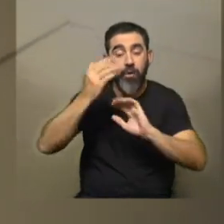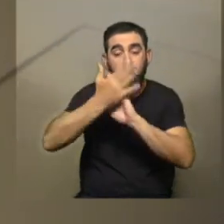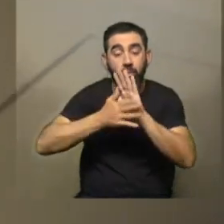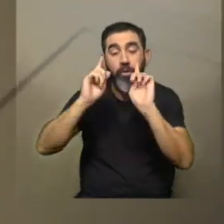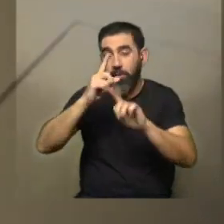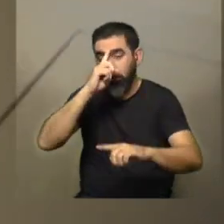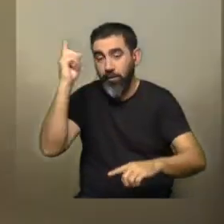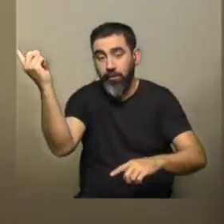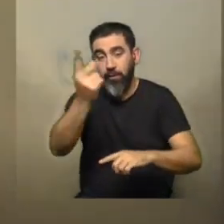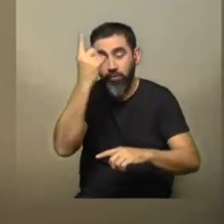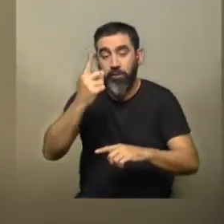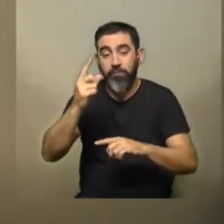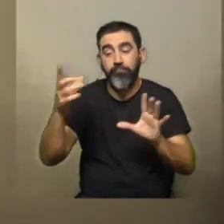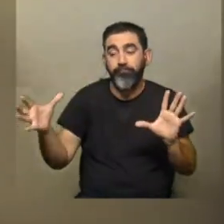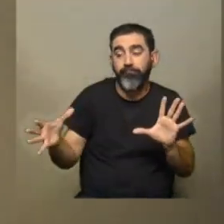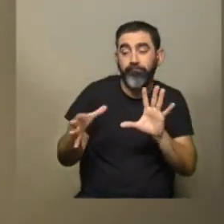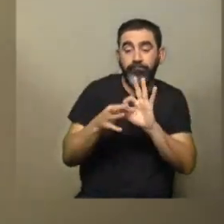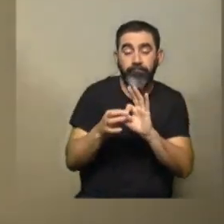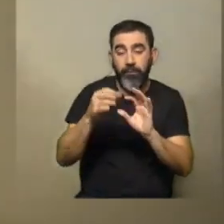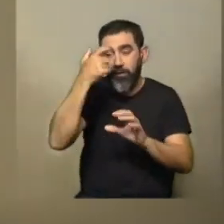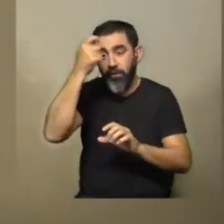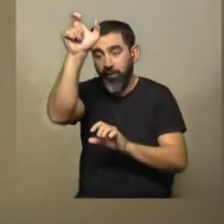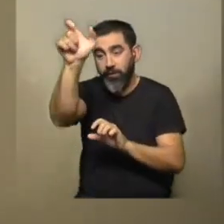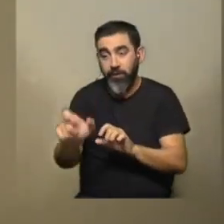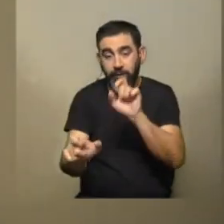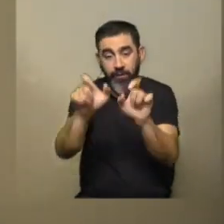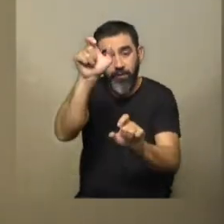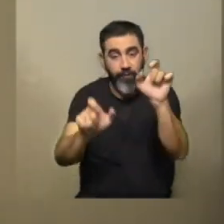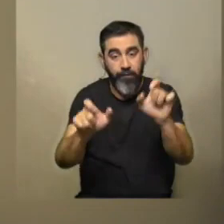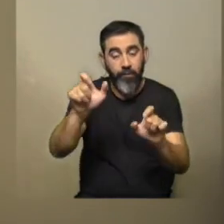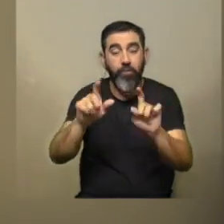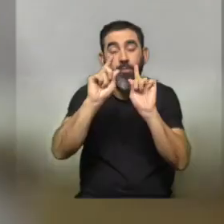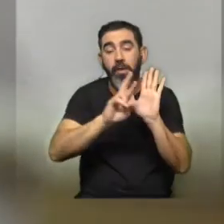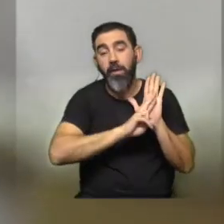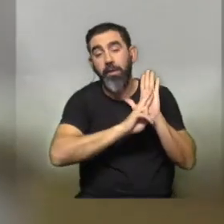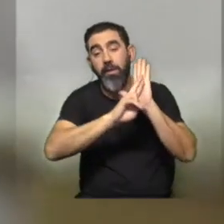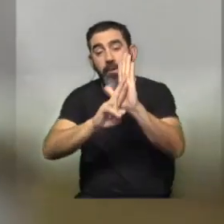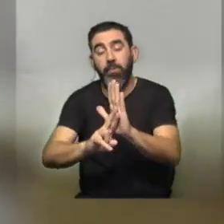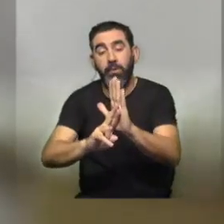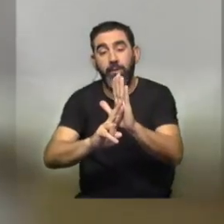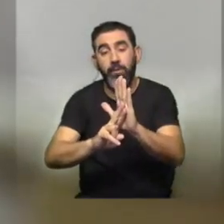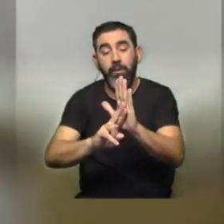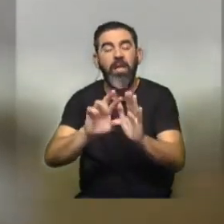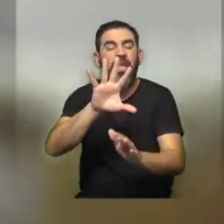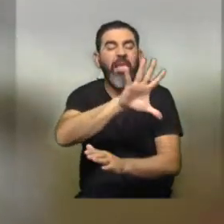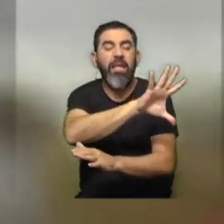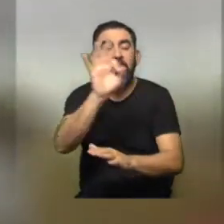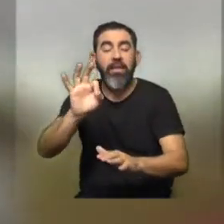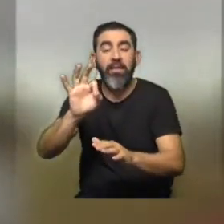e internacional y vincular a científicos y científicas con representantes de las más de